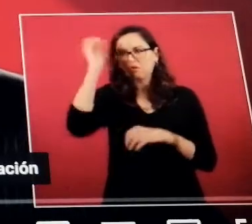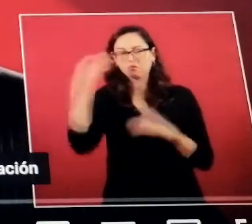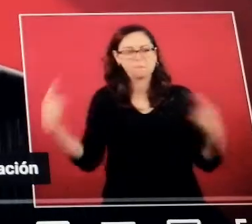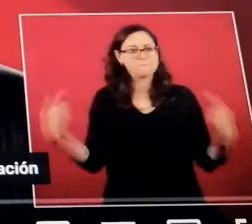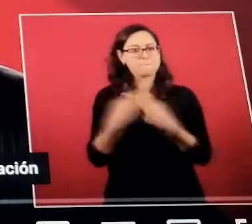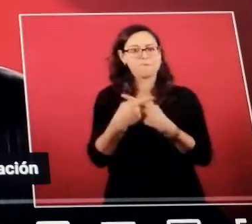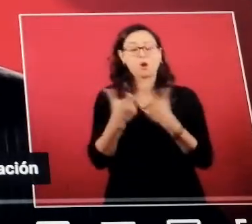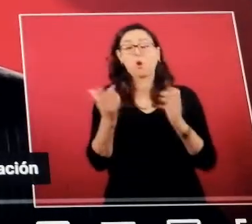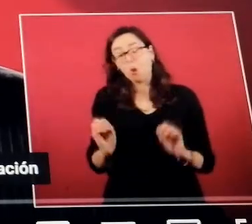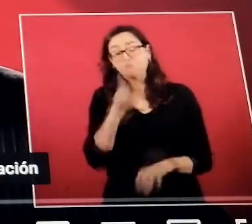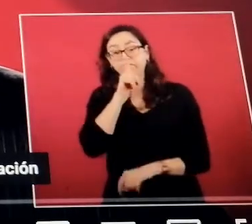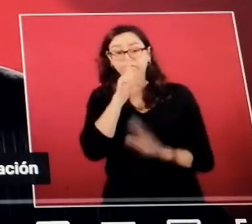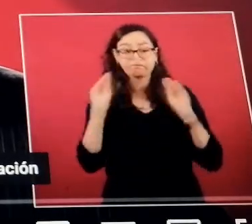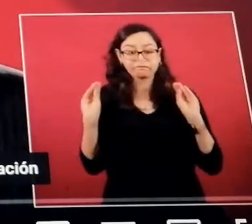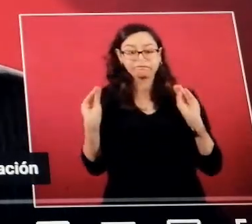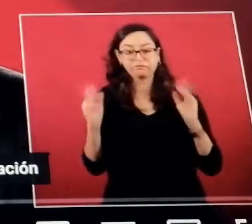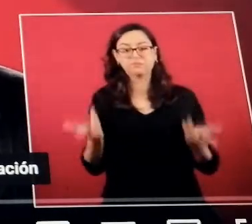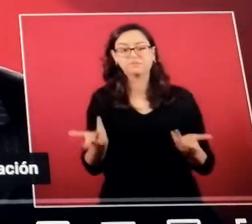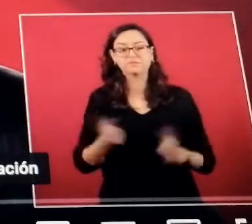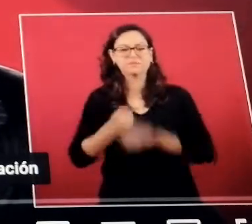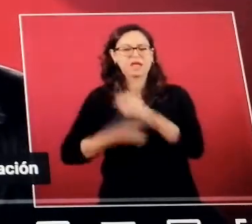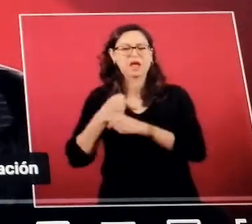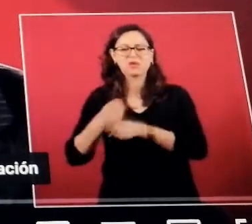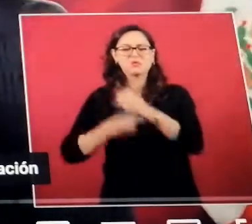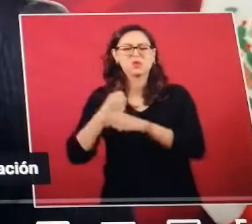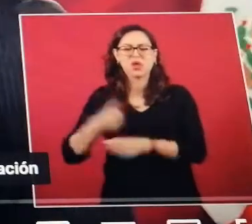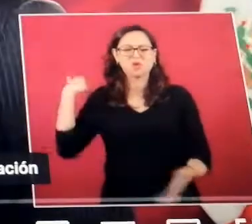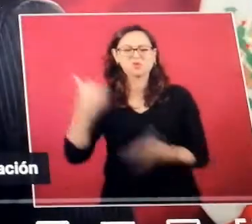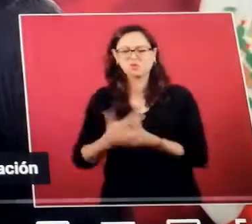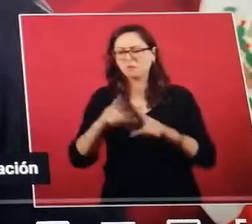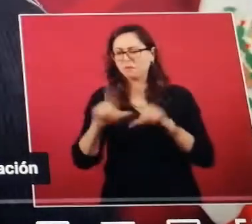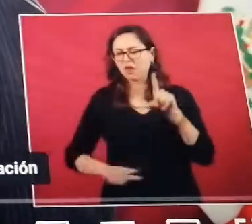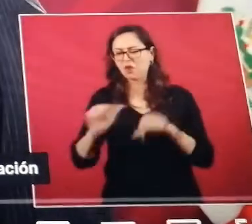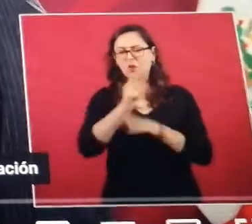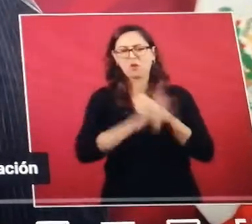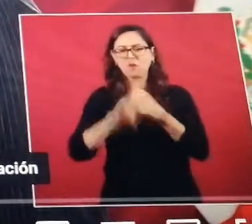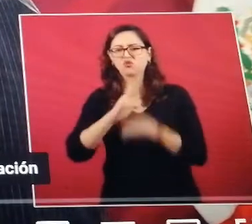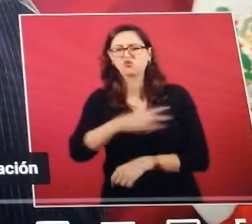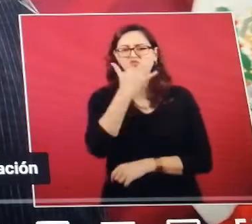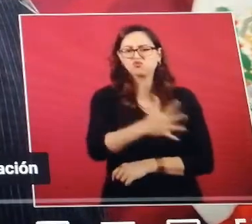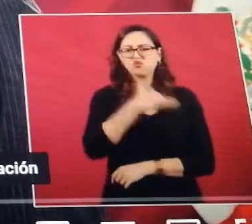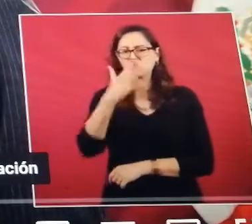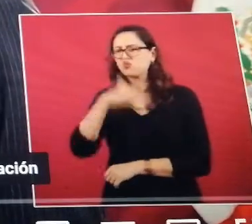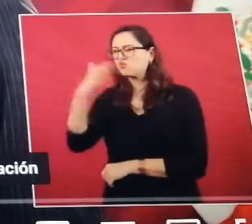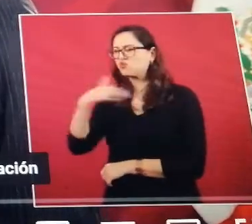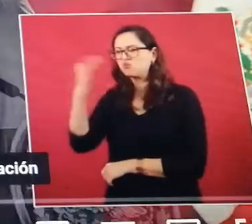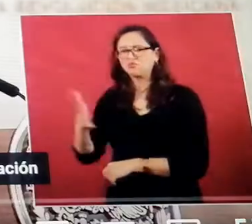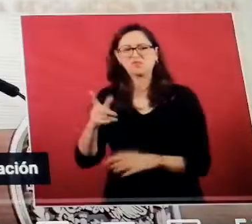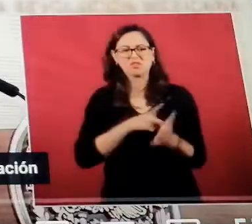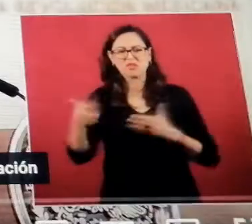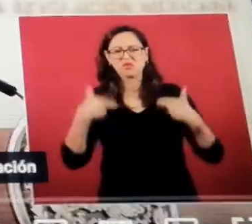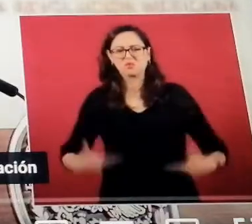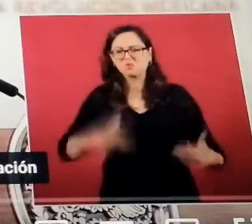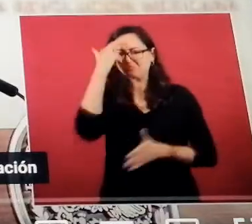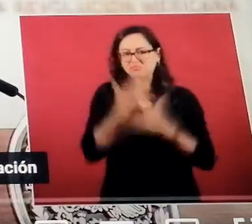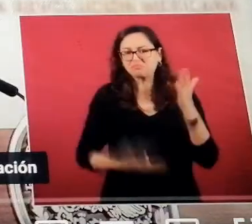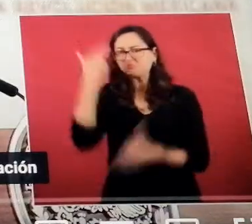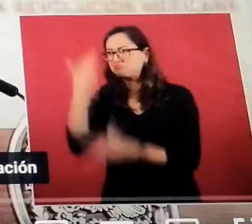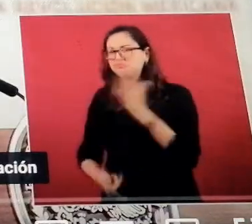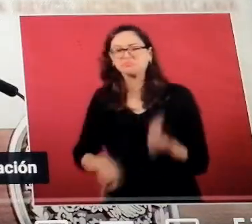que han guardado silencio ante la corrupción que ha imperado en México y en otros países y ante la violación de derechos